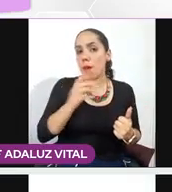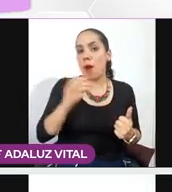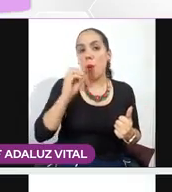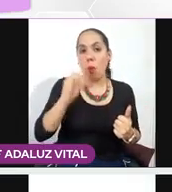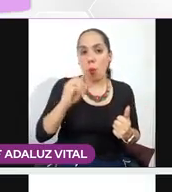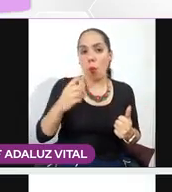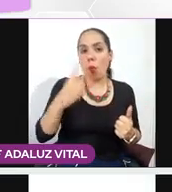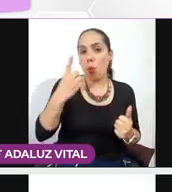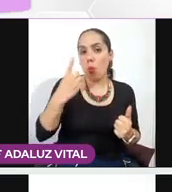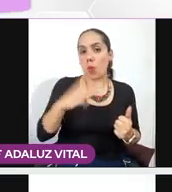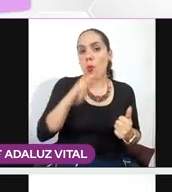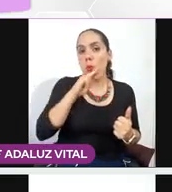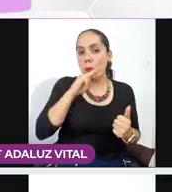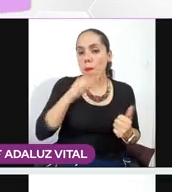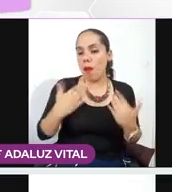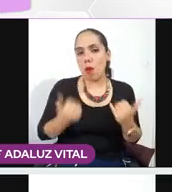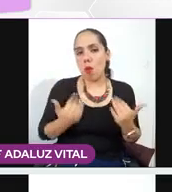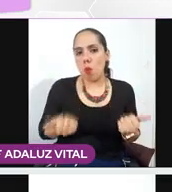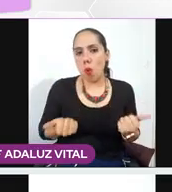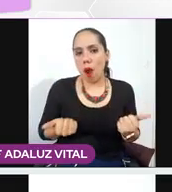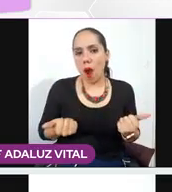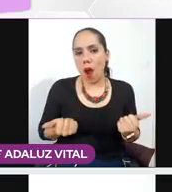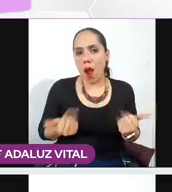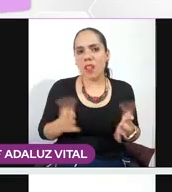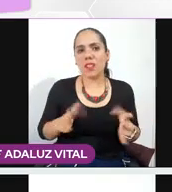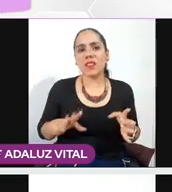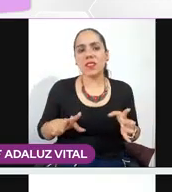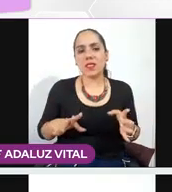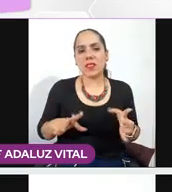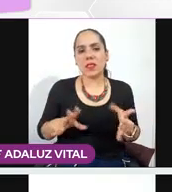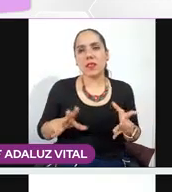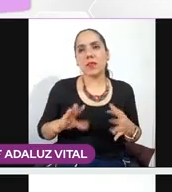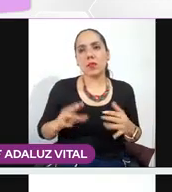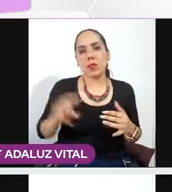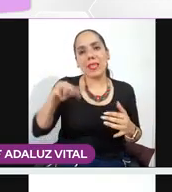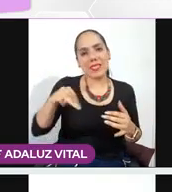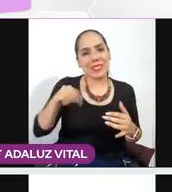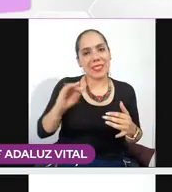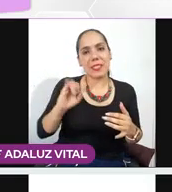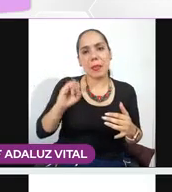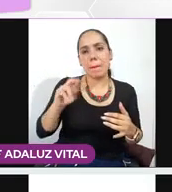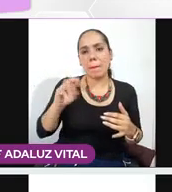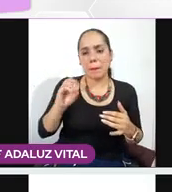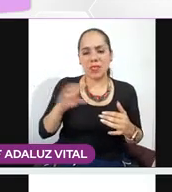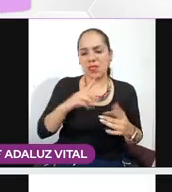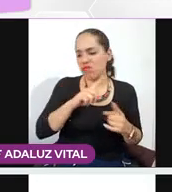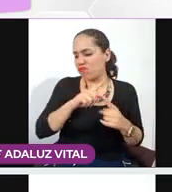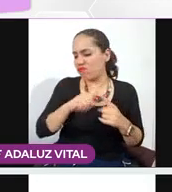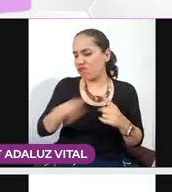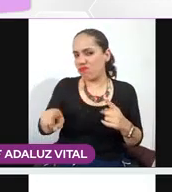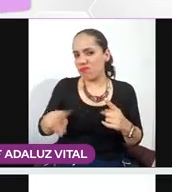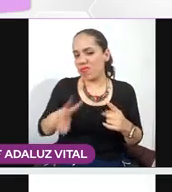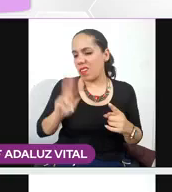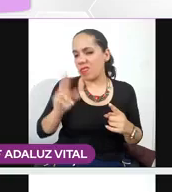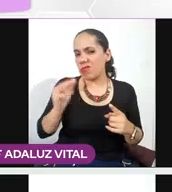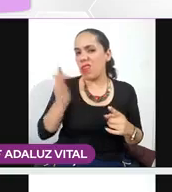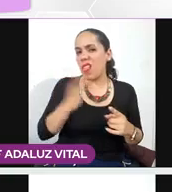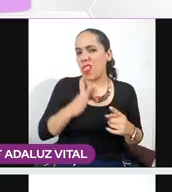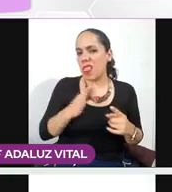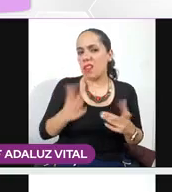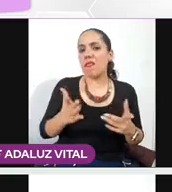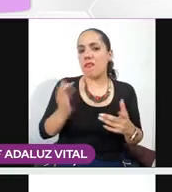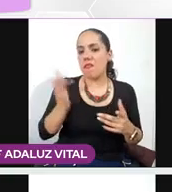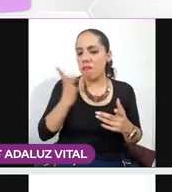hay el mito, ¿no? Que si no está papá, entonces no tengo, ¿no? Una figura. Y si no está mamá,